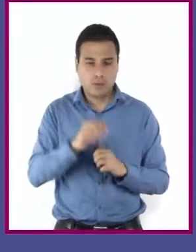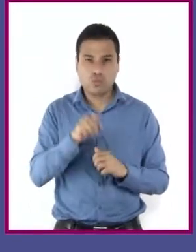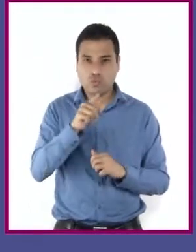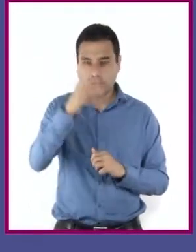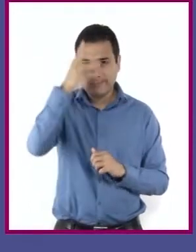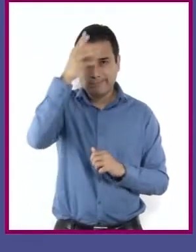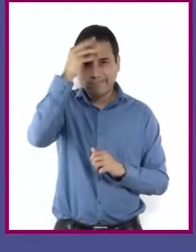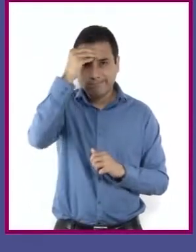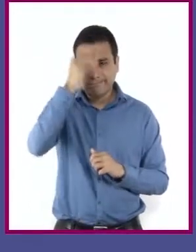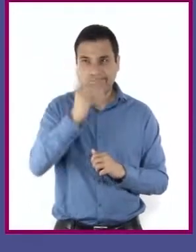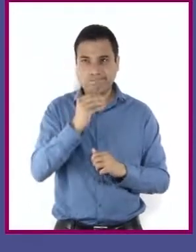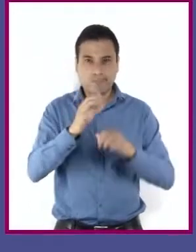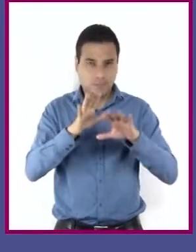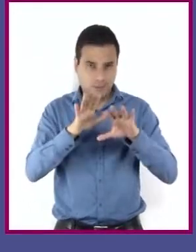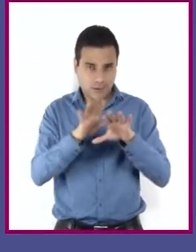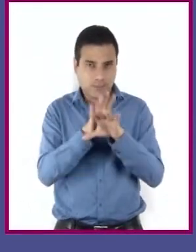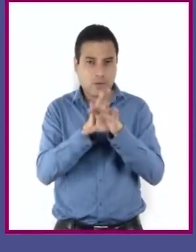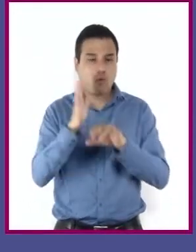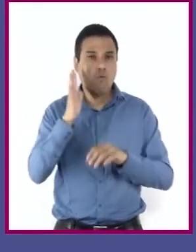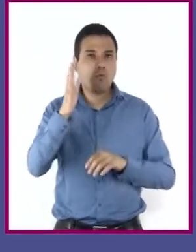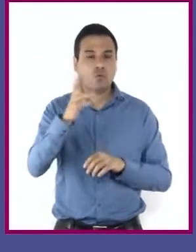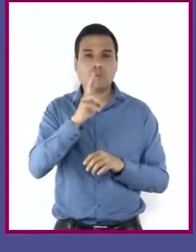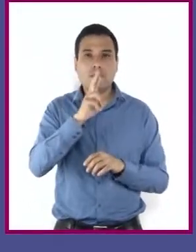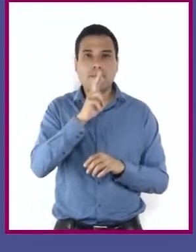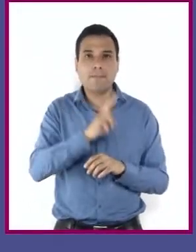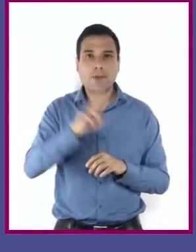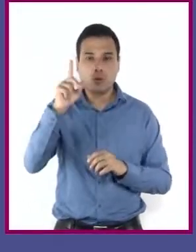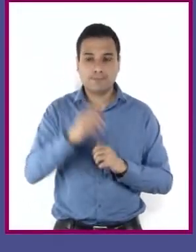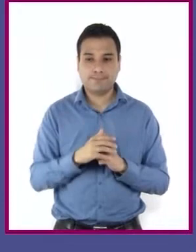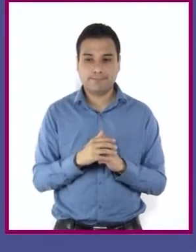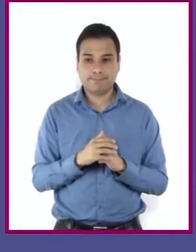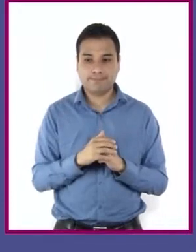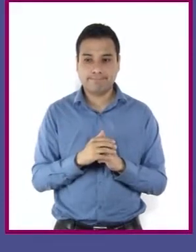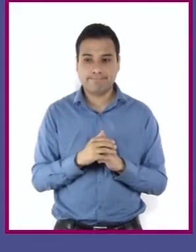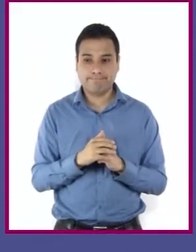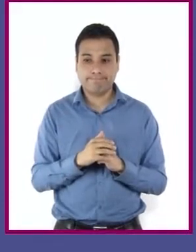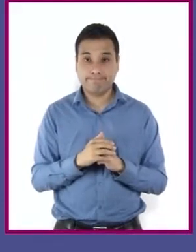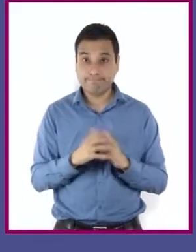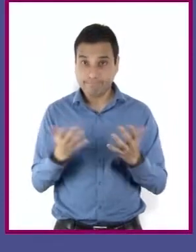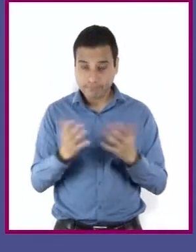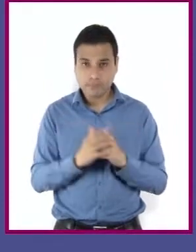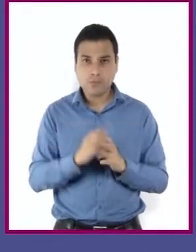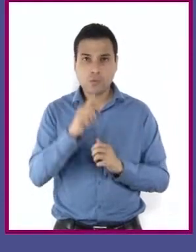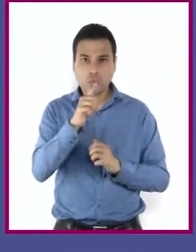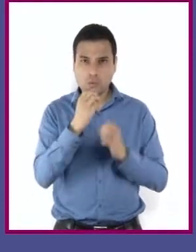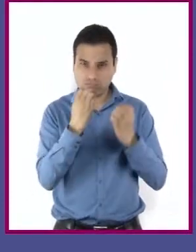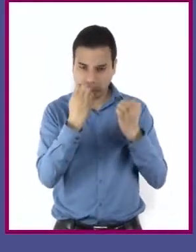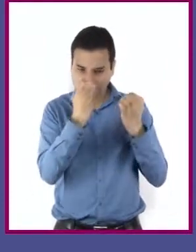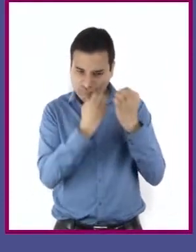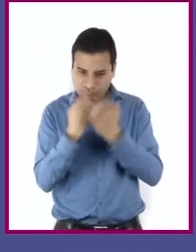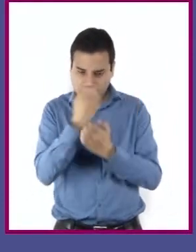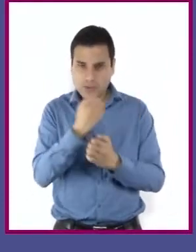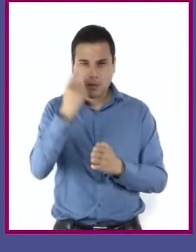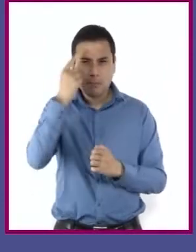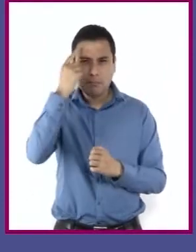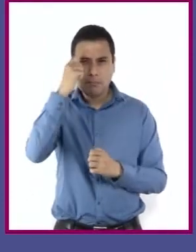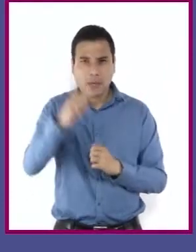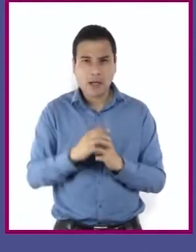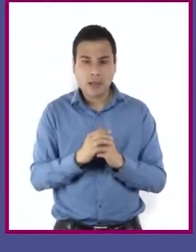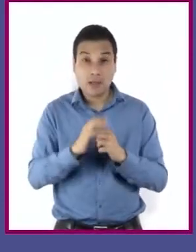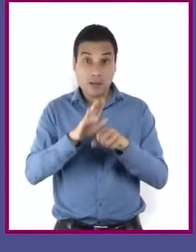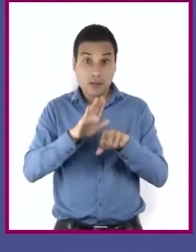para futuras ocasiones. En conclusión, no se evalúa para acreditar una materia, o por lo menos